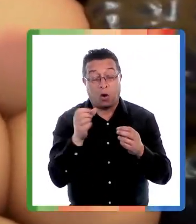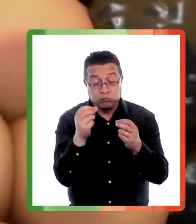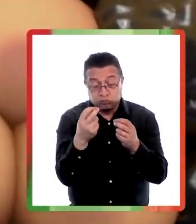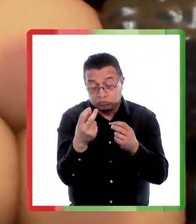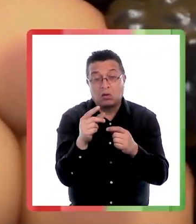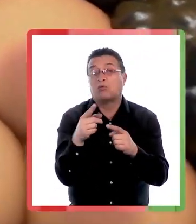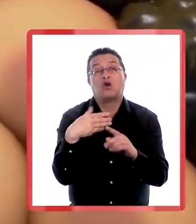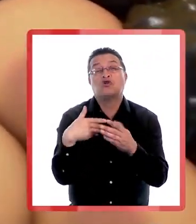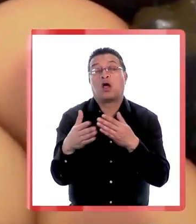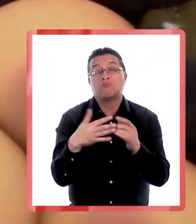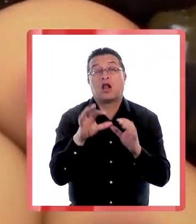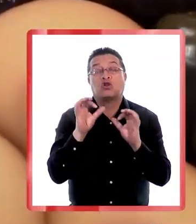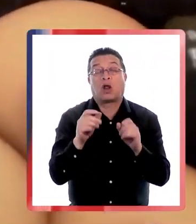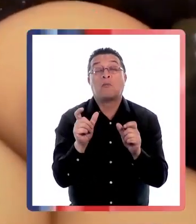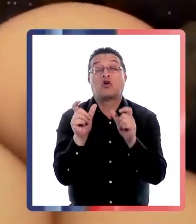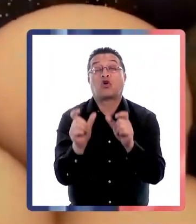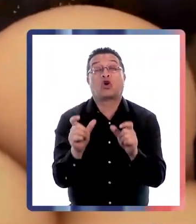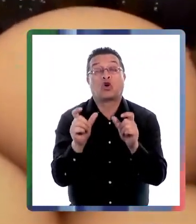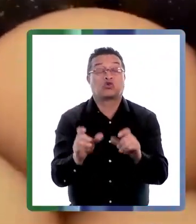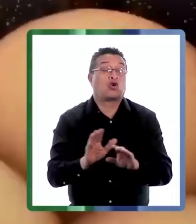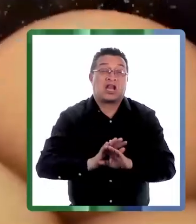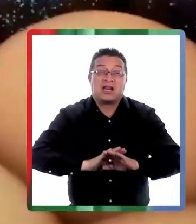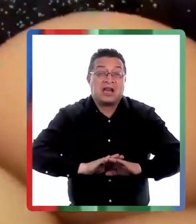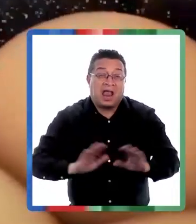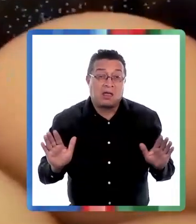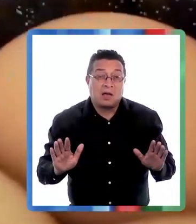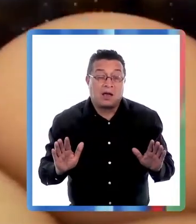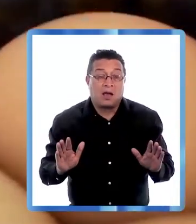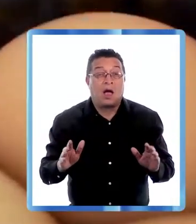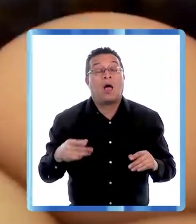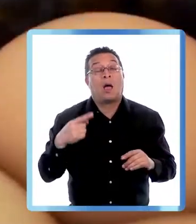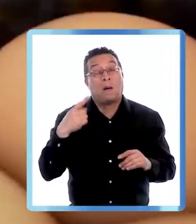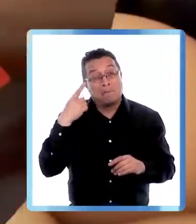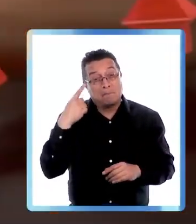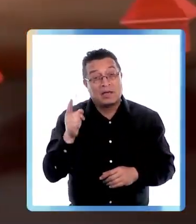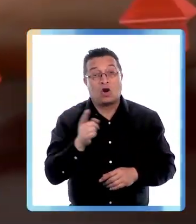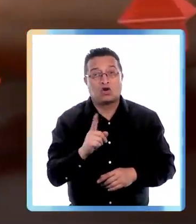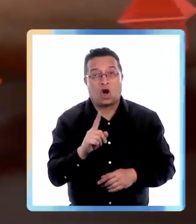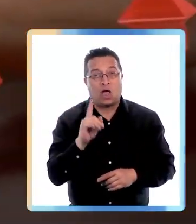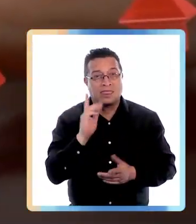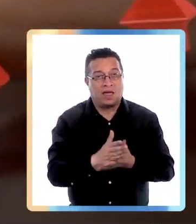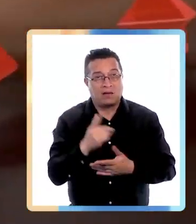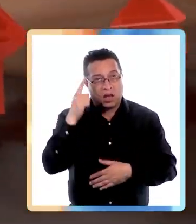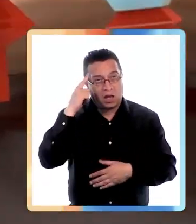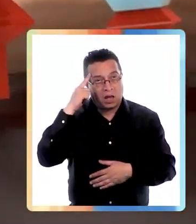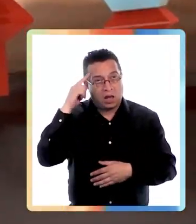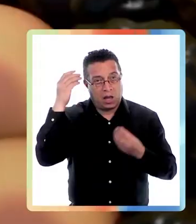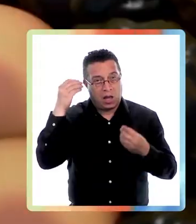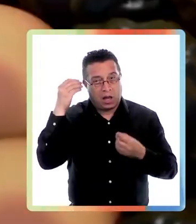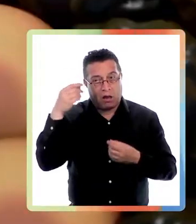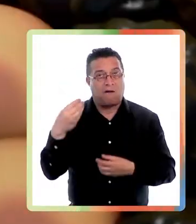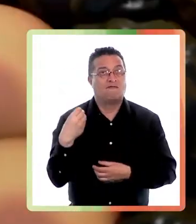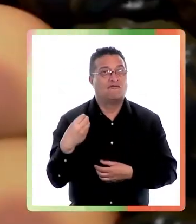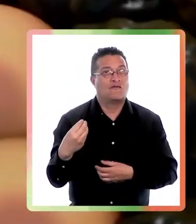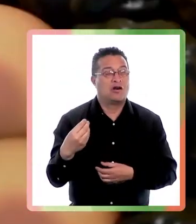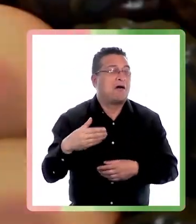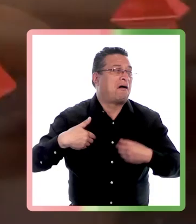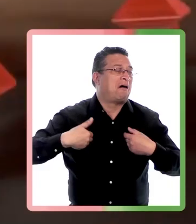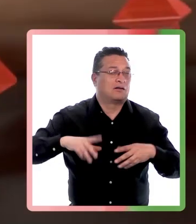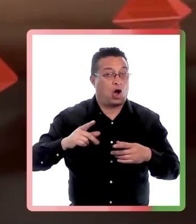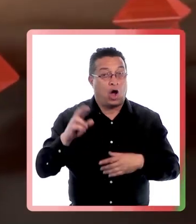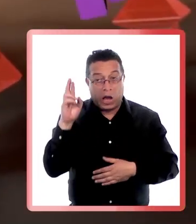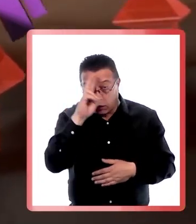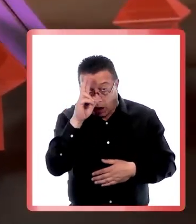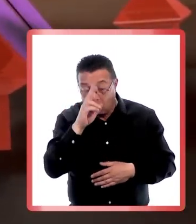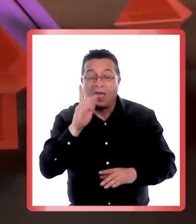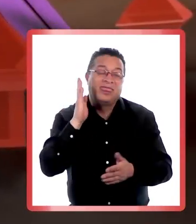nódulos benignos que solo requieren control la mayoría de las veces, pero uno no tiene que asumir a priori que es bueno.